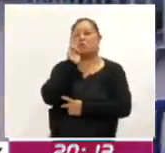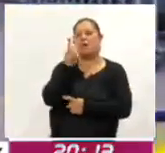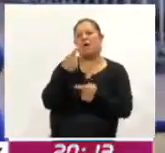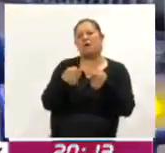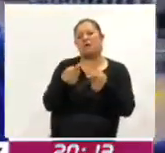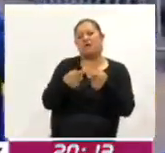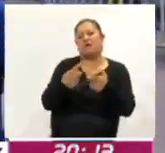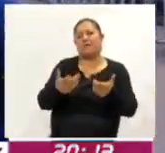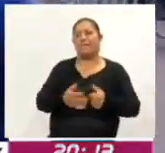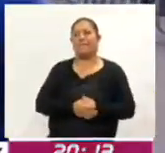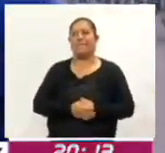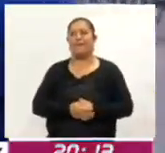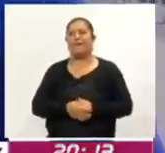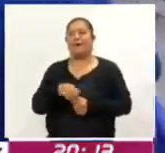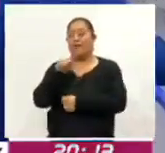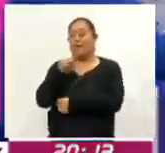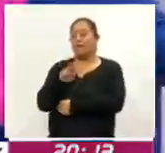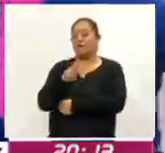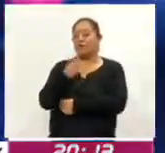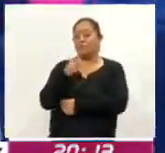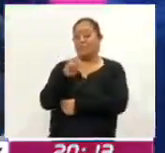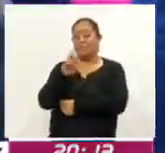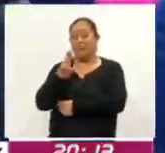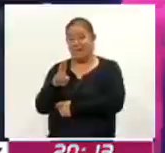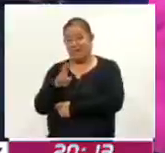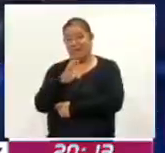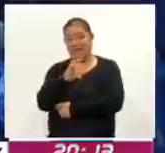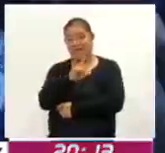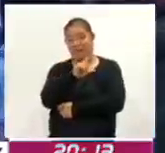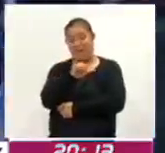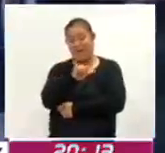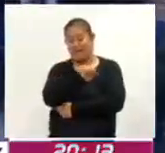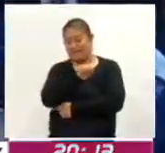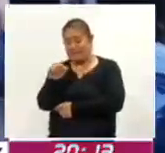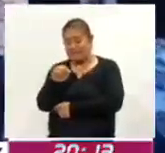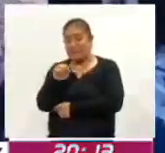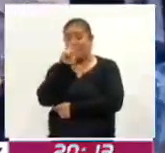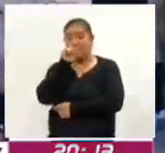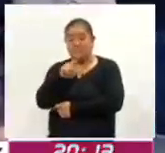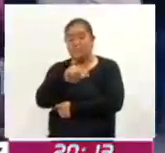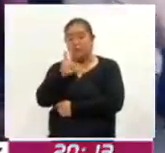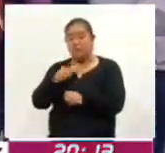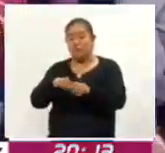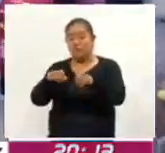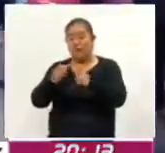a ver? Al Super Clase, a los Caracoles. Bien, ¿usted es fan?